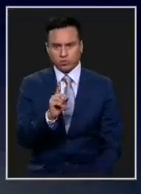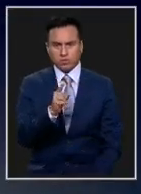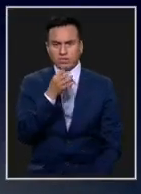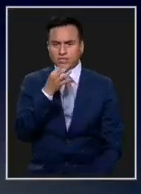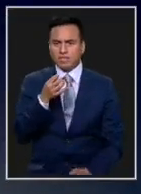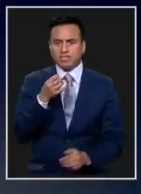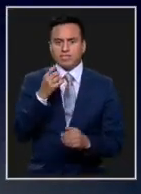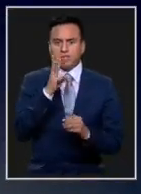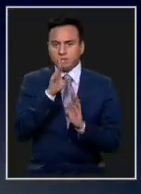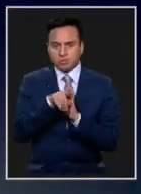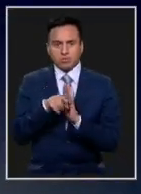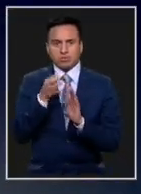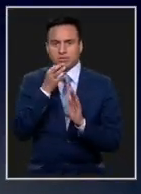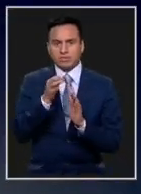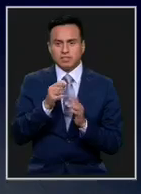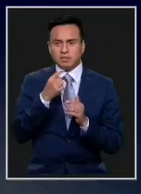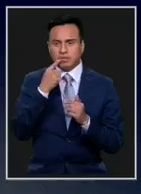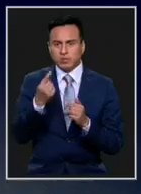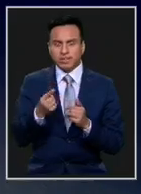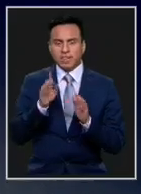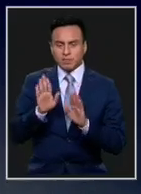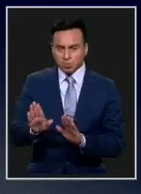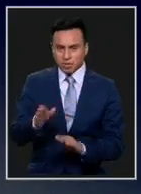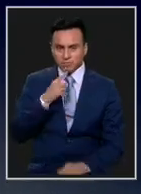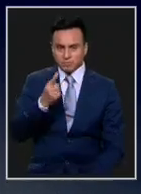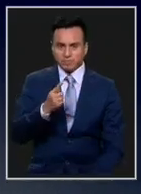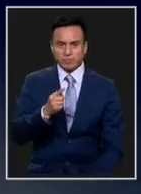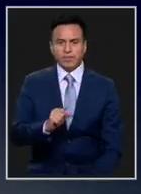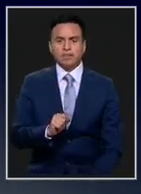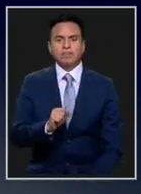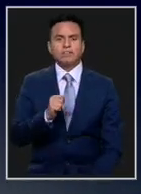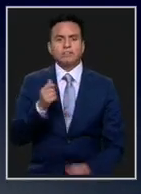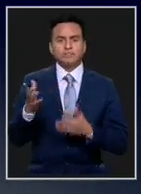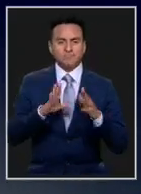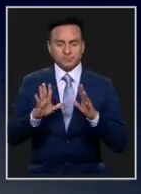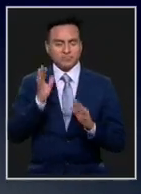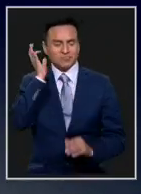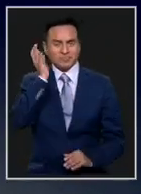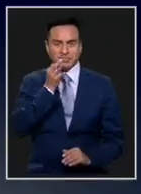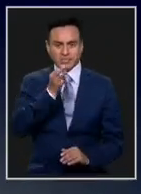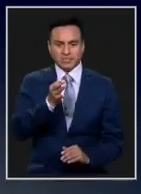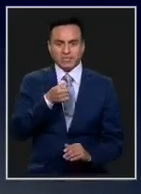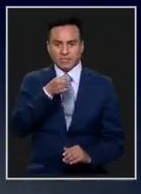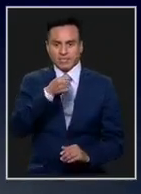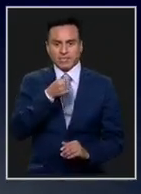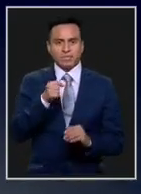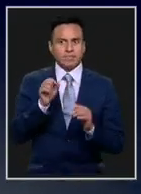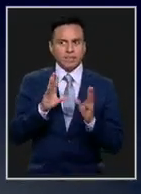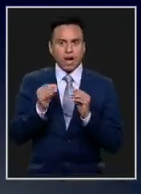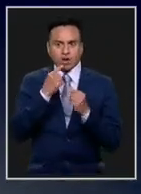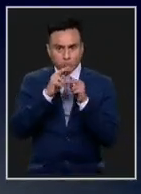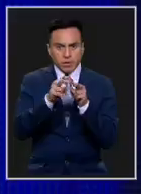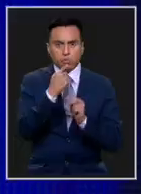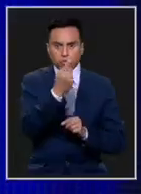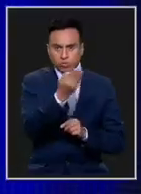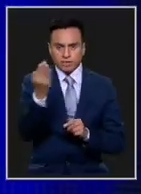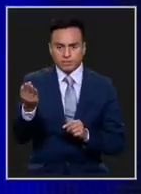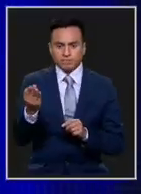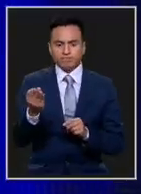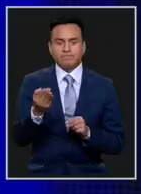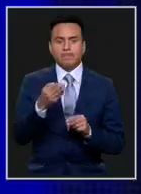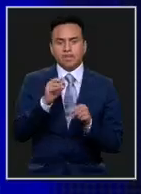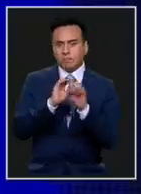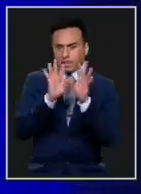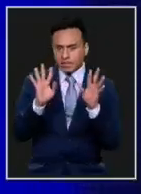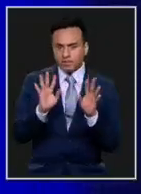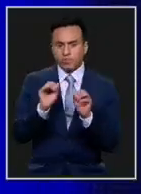tomar los 3 minutos y no me puedo contestar. No me han dejado preguntar. Entonces, ¿cómo que no me han dejado preguntar? Te quiero decir que tu programa de gobierno, Manuel